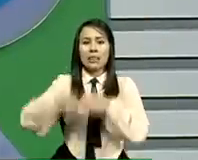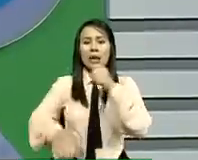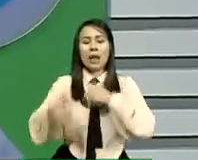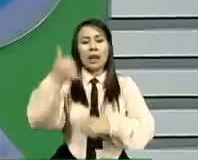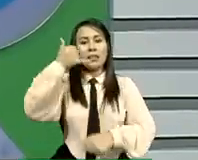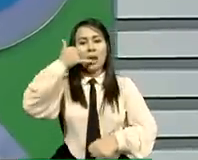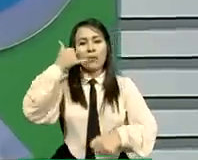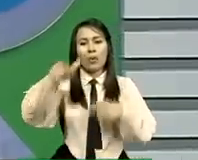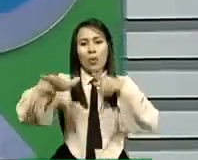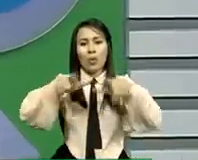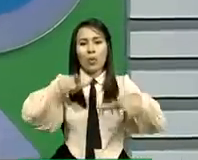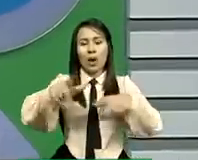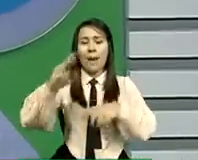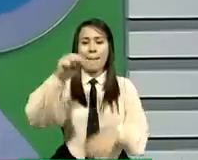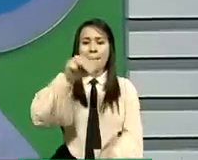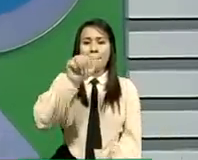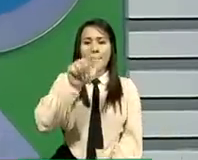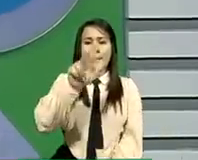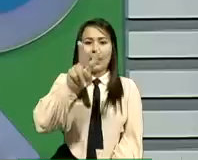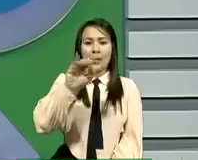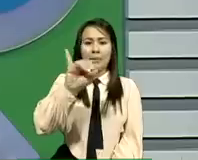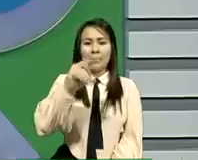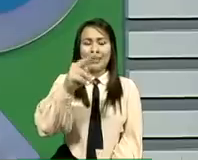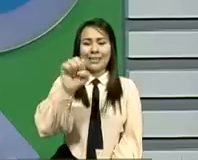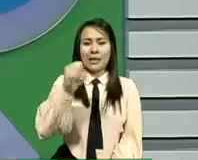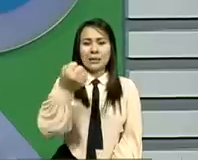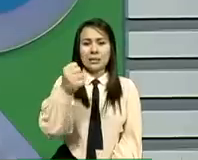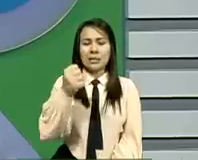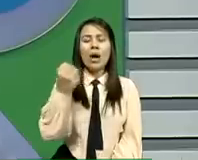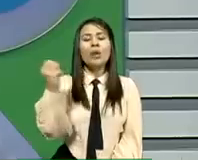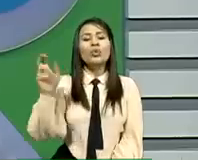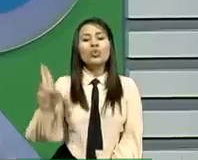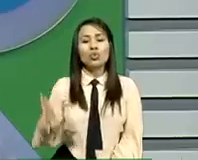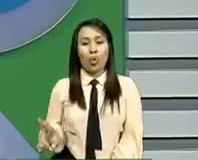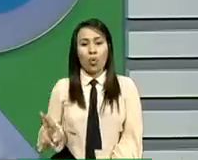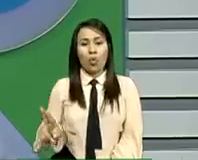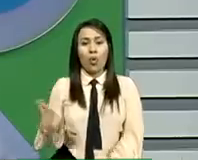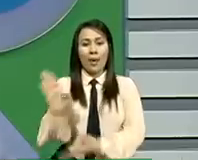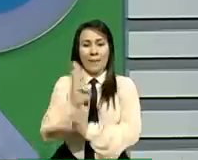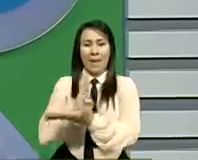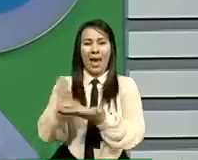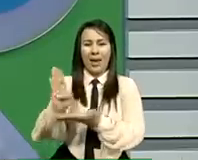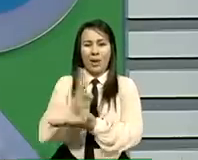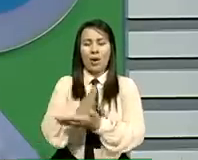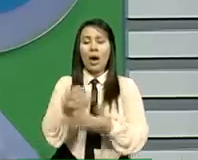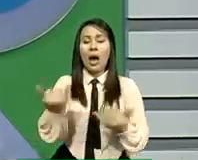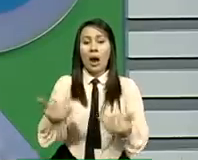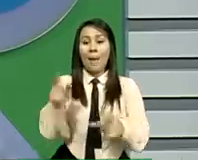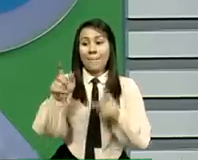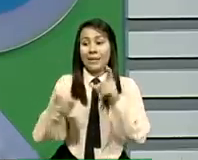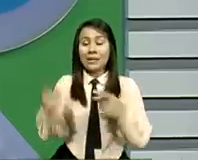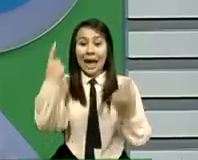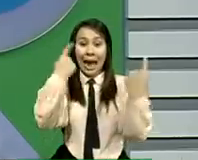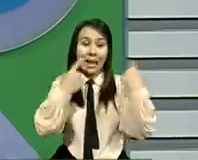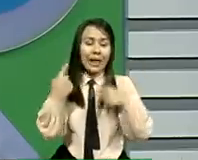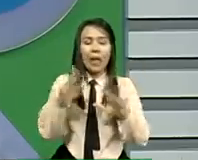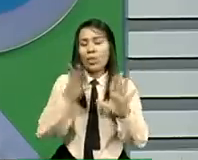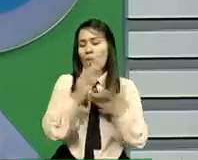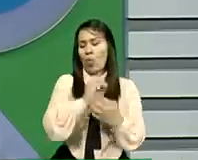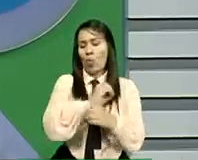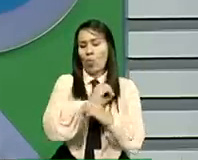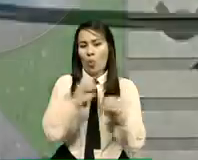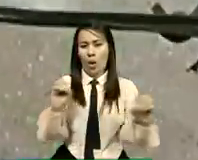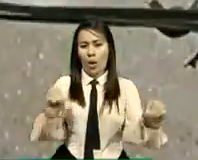una cooperativa de las Malvinas, esto en el sur de la urbe. En el accidente de tránsito no hubo personas heridas.